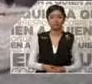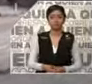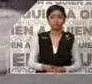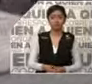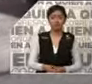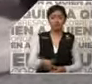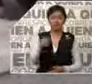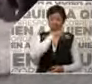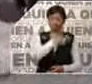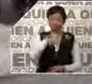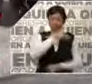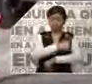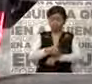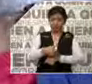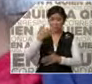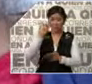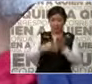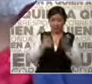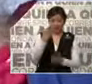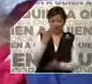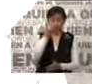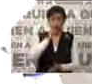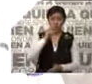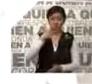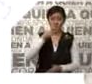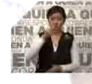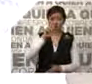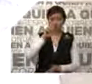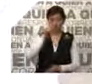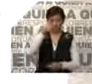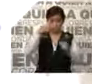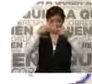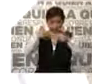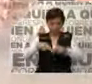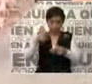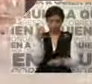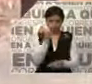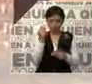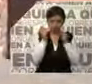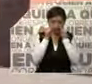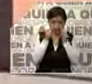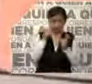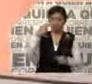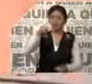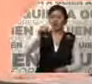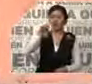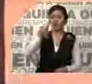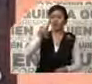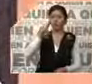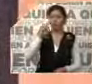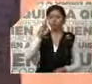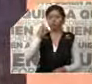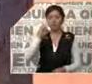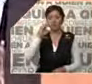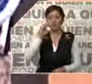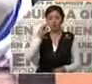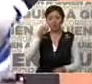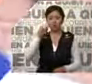La falta de recursos ha imposibilitado a la señora Gloria para que su nieto sea atendido de la neurofibromatosis que padece desde